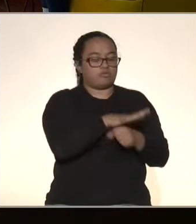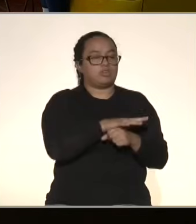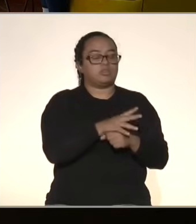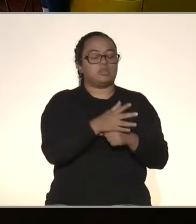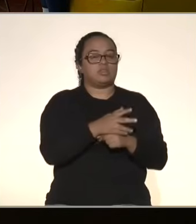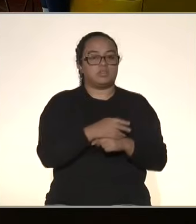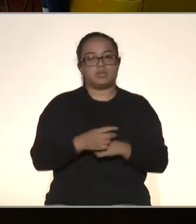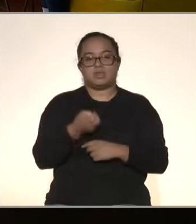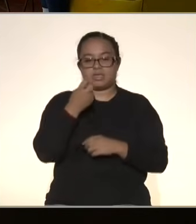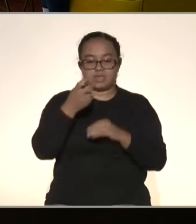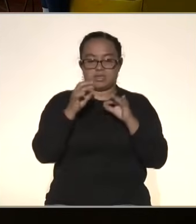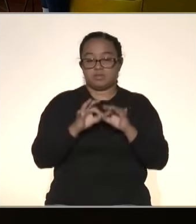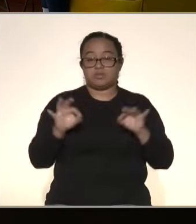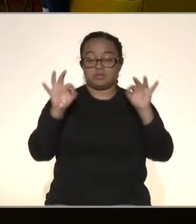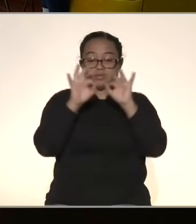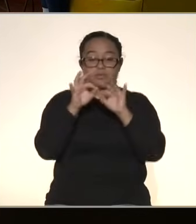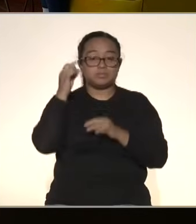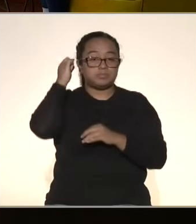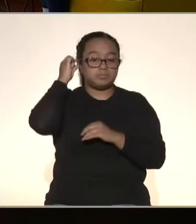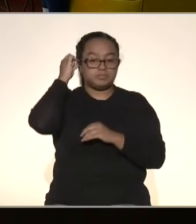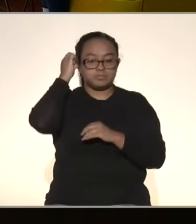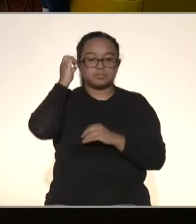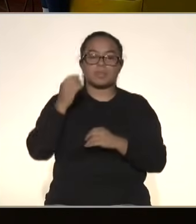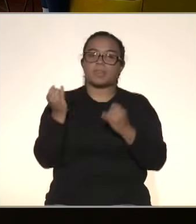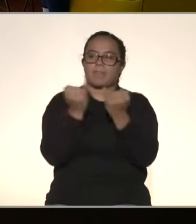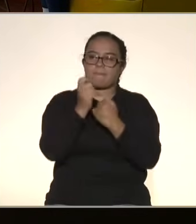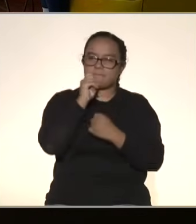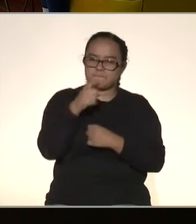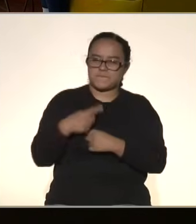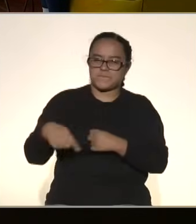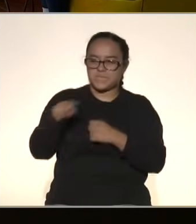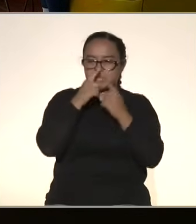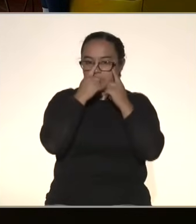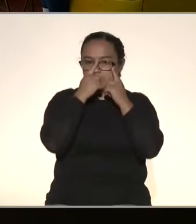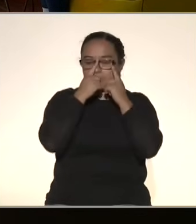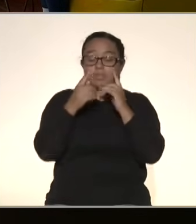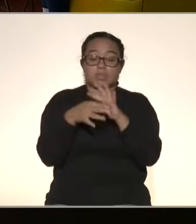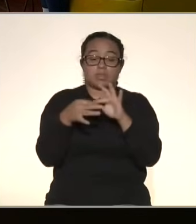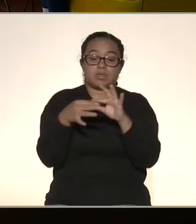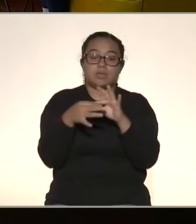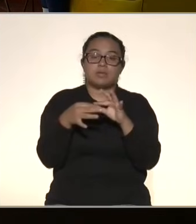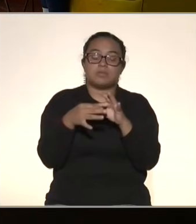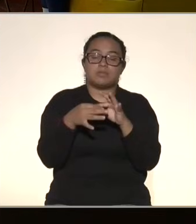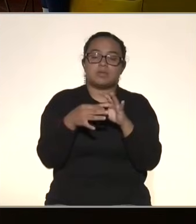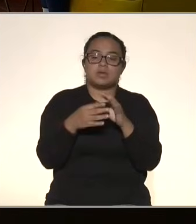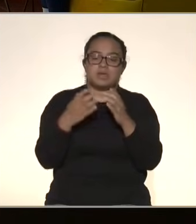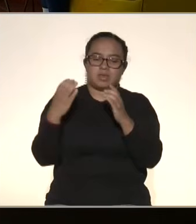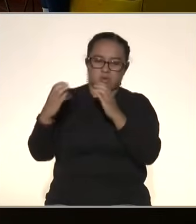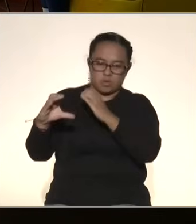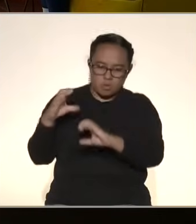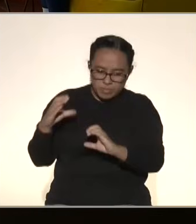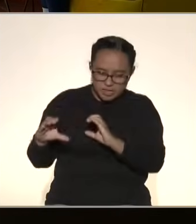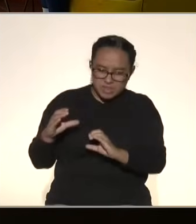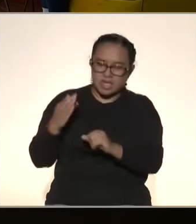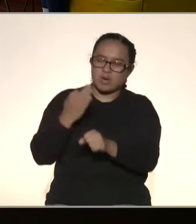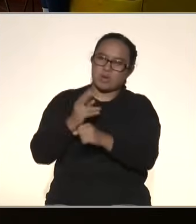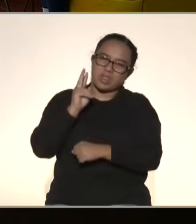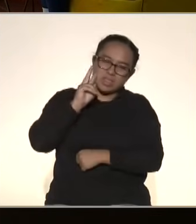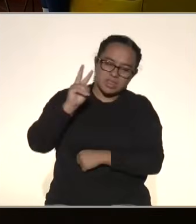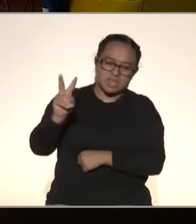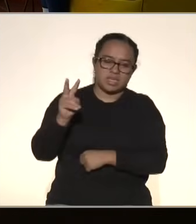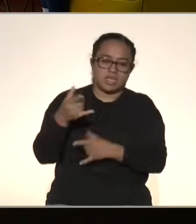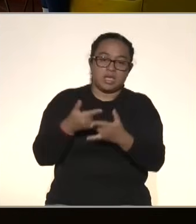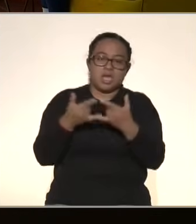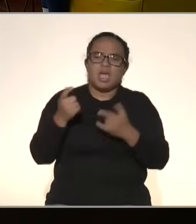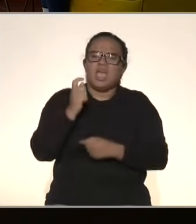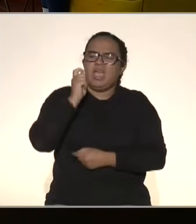muy significativo. Y bueno, uniendo todo lo que hemos estado viendo, que decíamos, ¿no? Los comentarios que han estado diciendo sobre